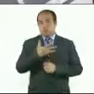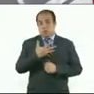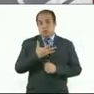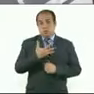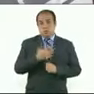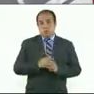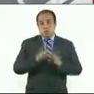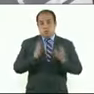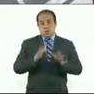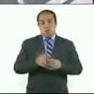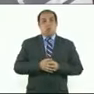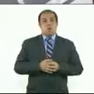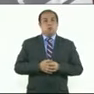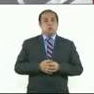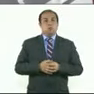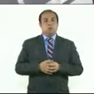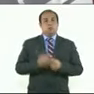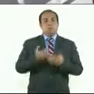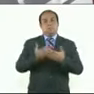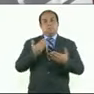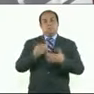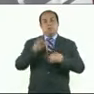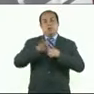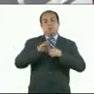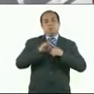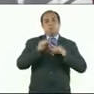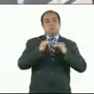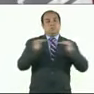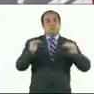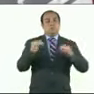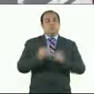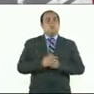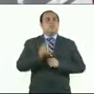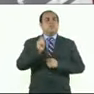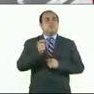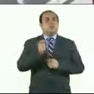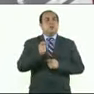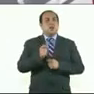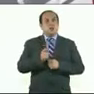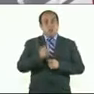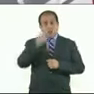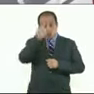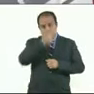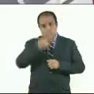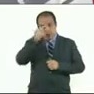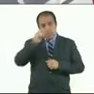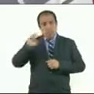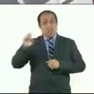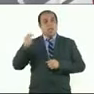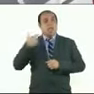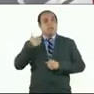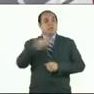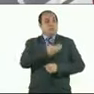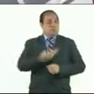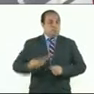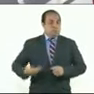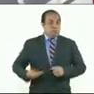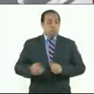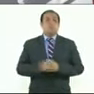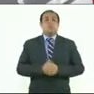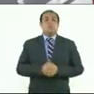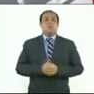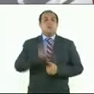Hubo ya un ejercicio que fue la consulta para los expresidentes, y ahora este